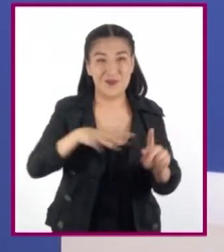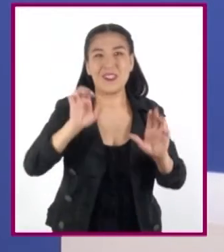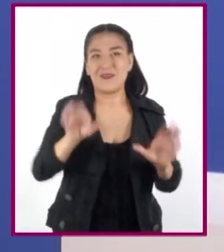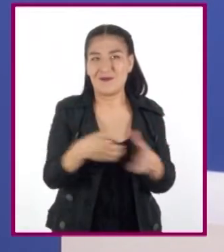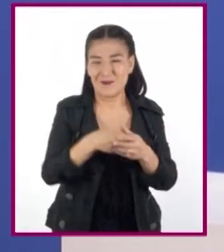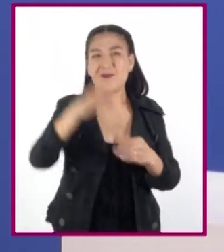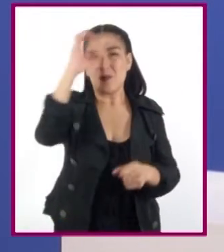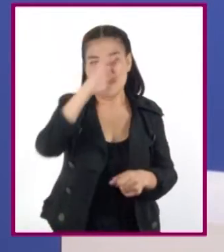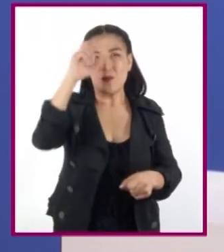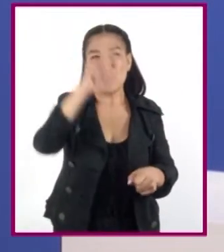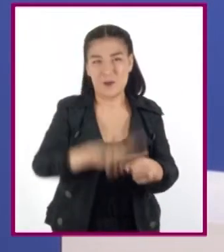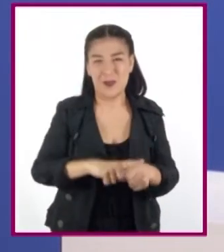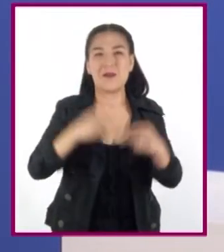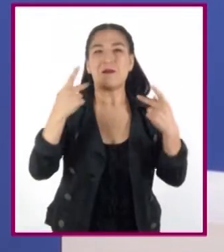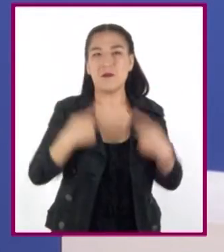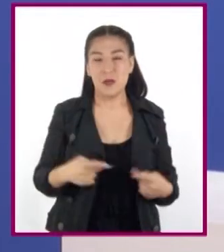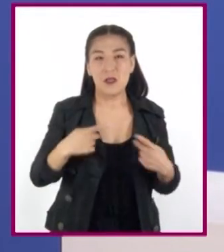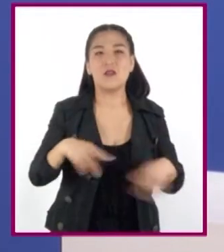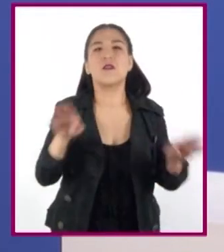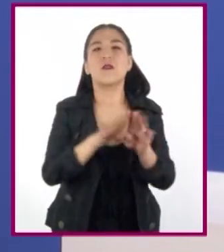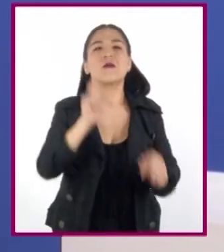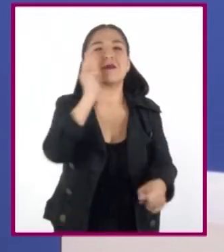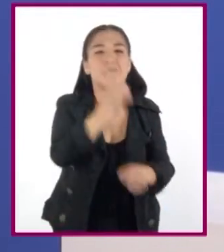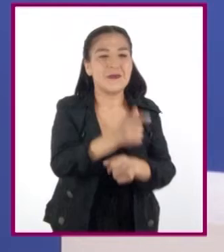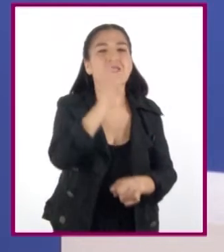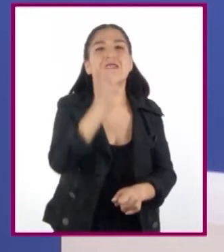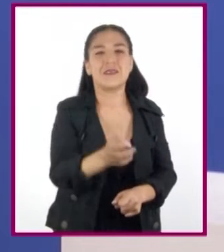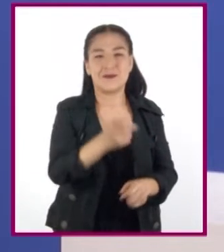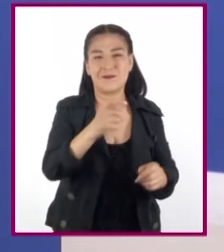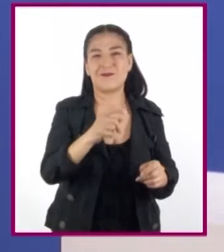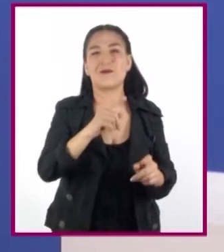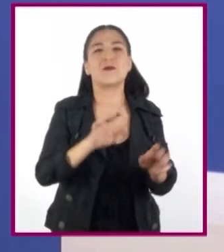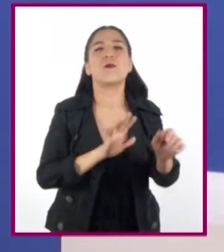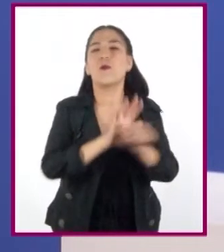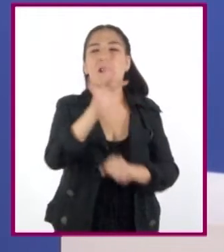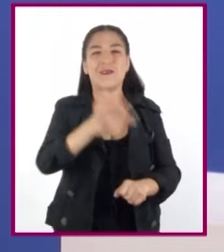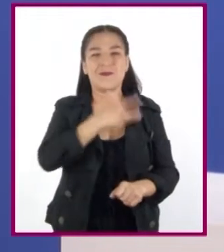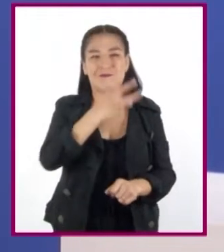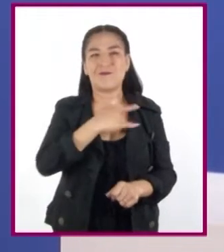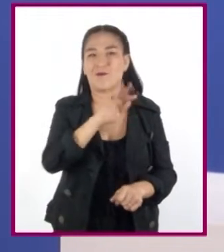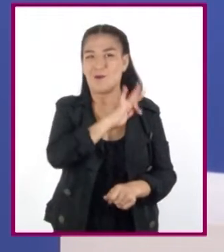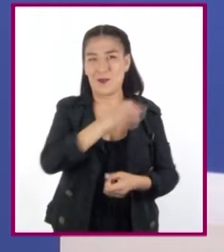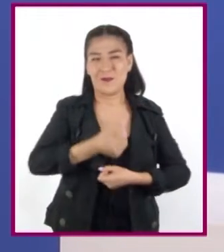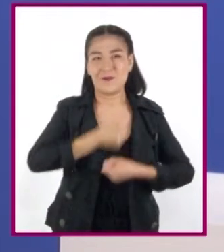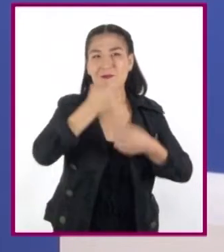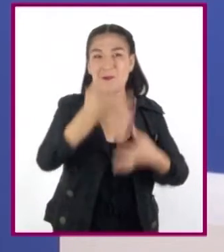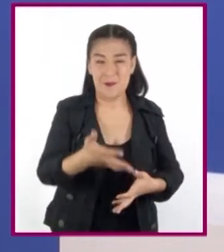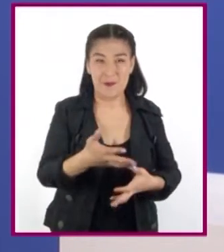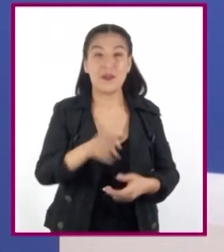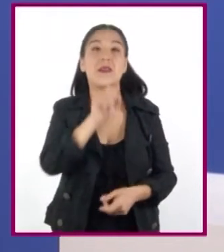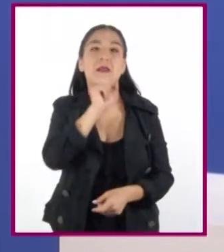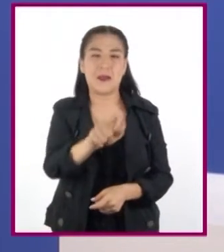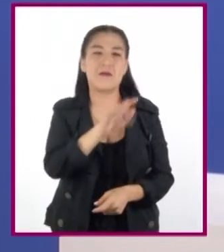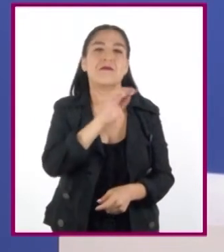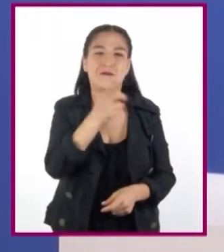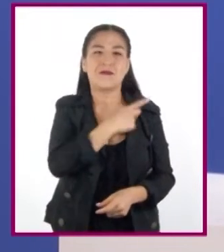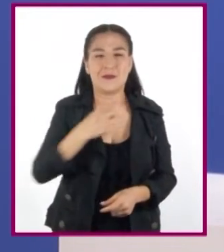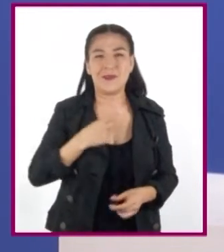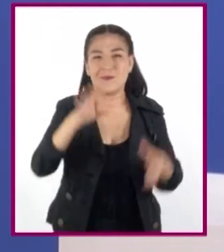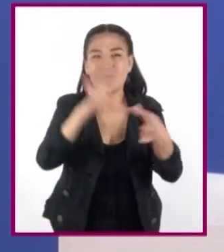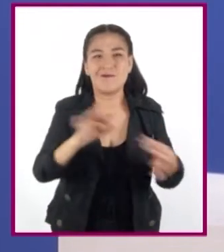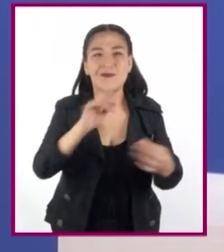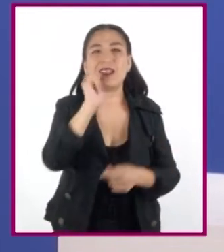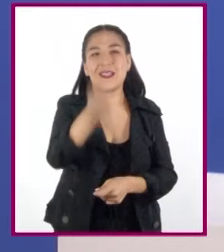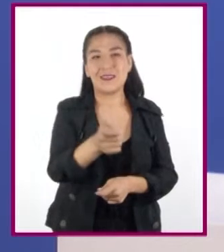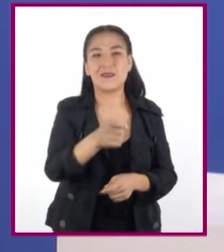sociocultural determinan qué sentimientos podemos expresar, aunque es necesario resaltar que no todas las